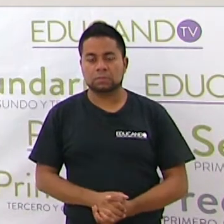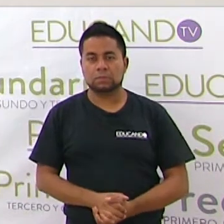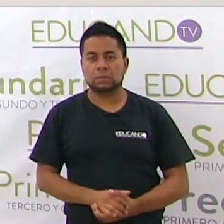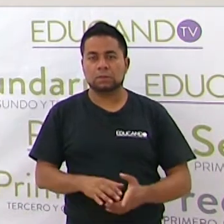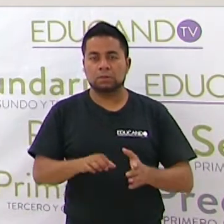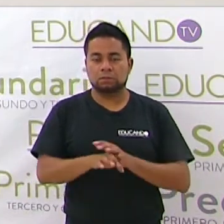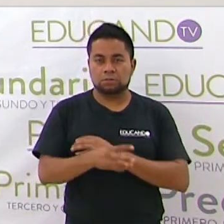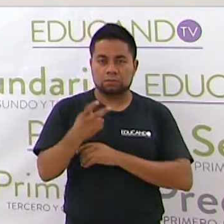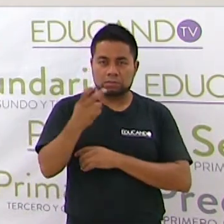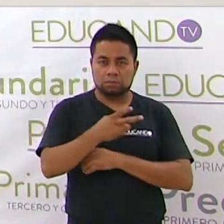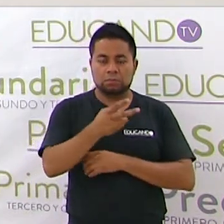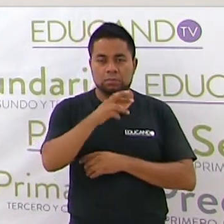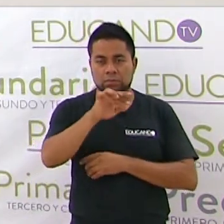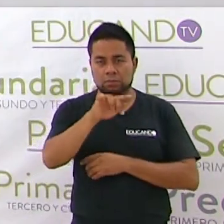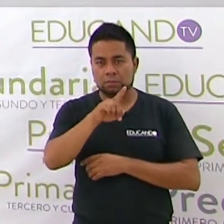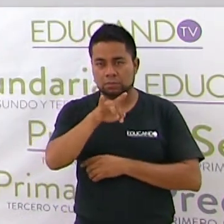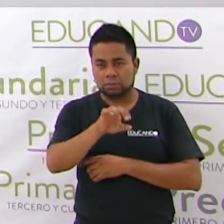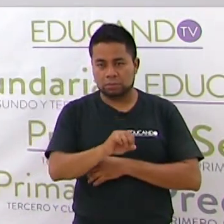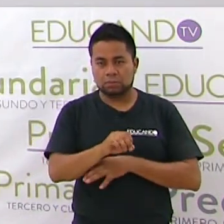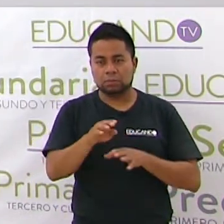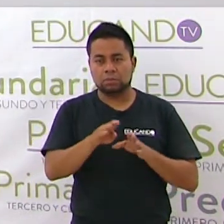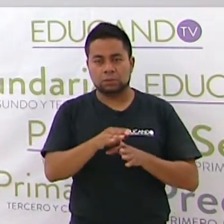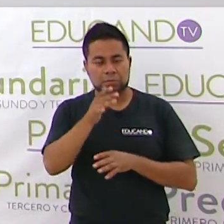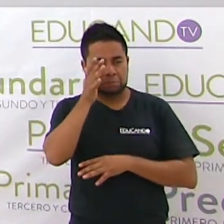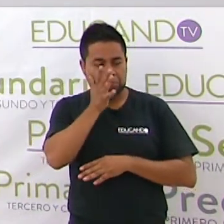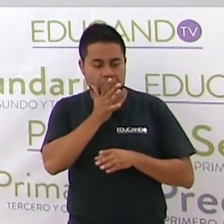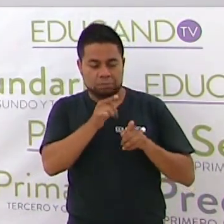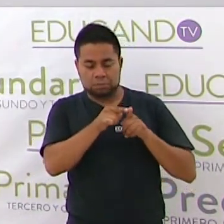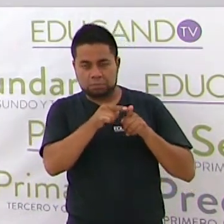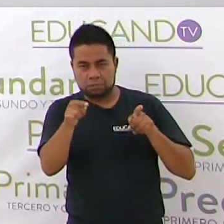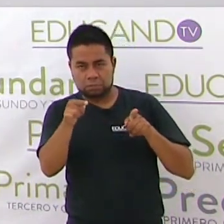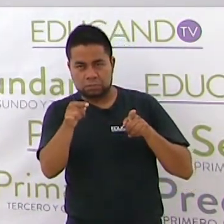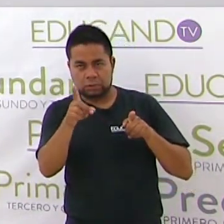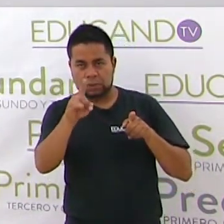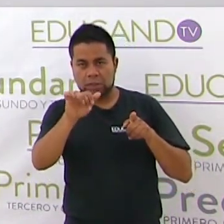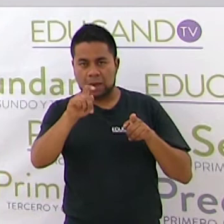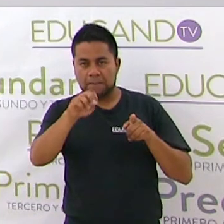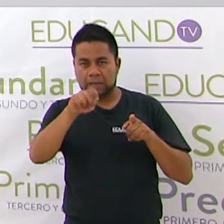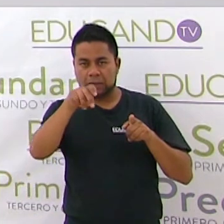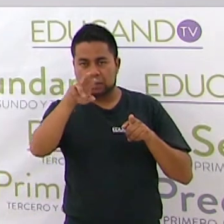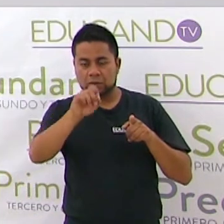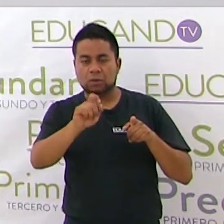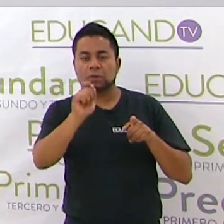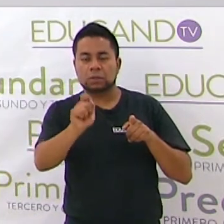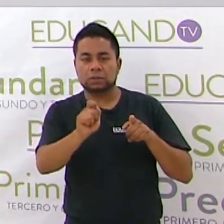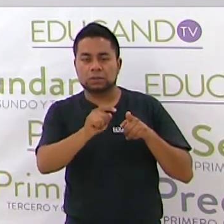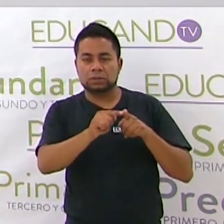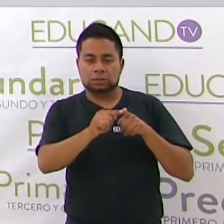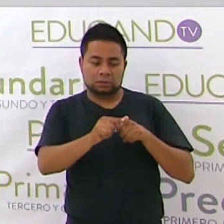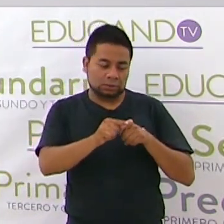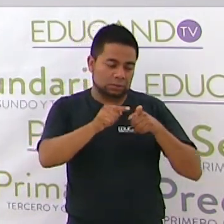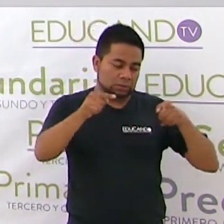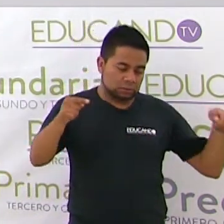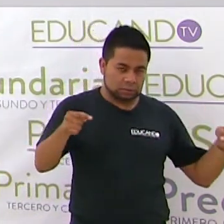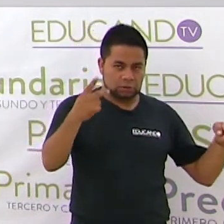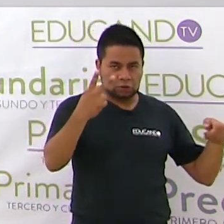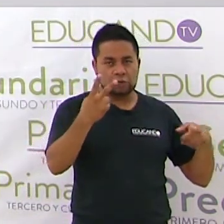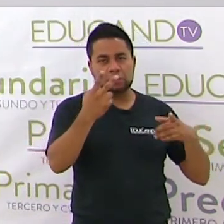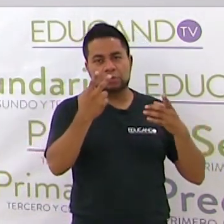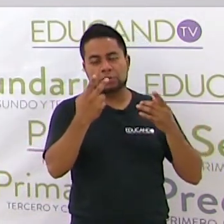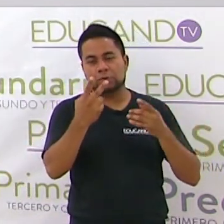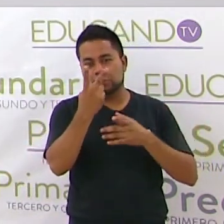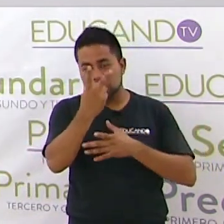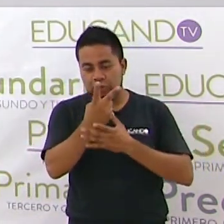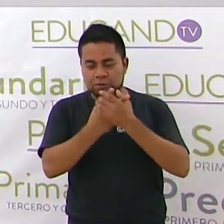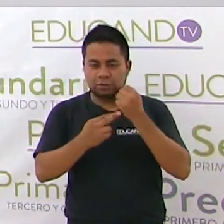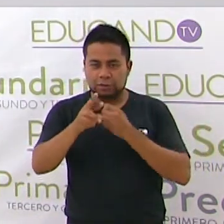esta circunferencia es esta partecita nada más. Y el diámetro de esta misma circunferencia, pues son 2 radios.